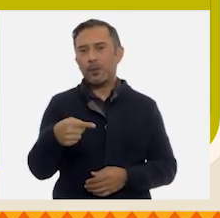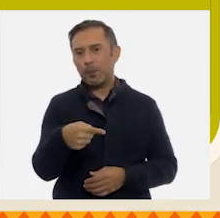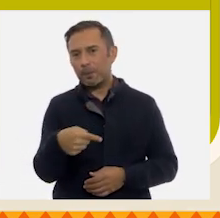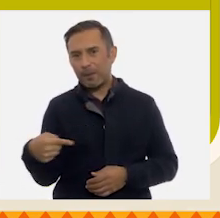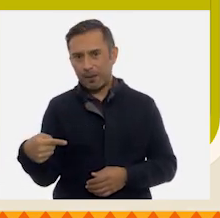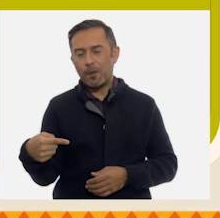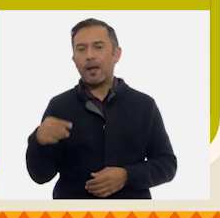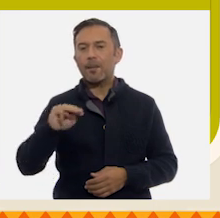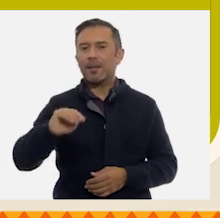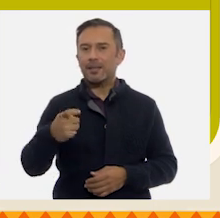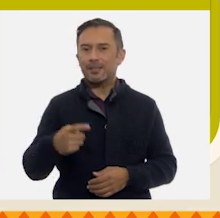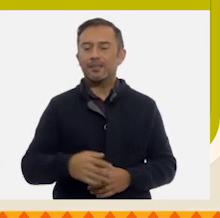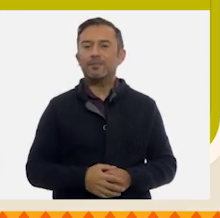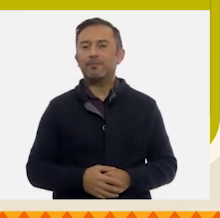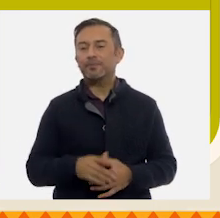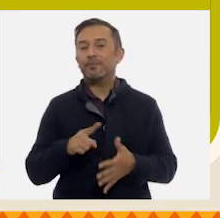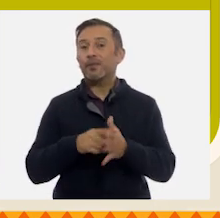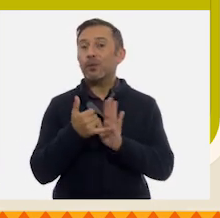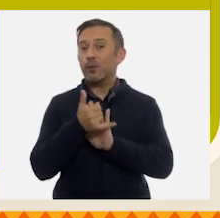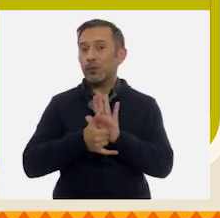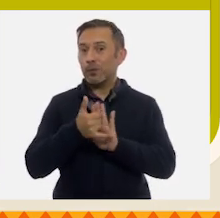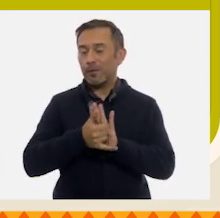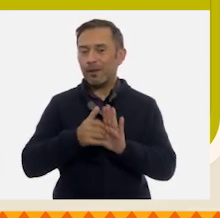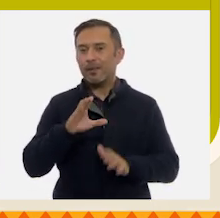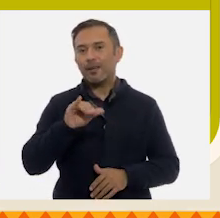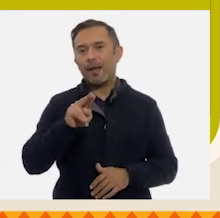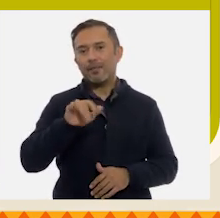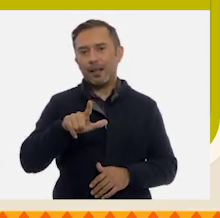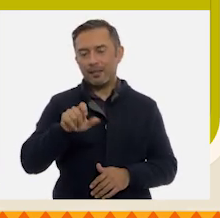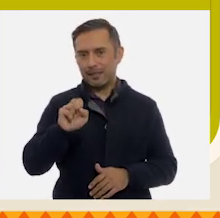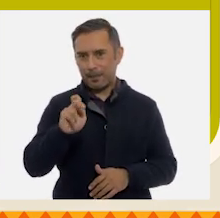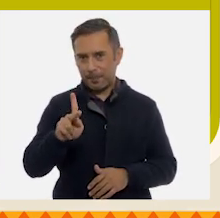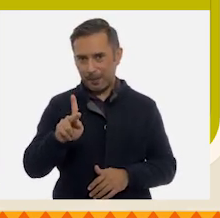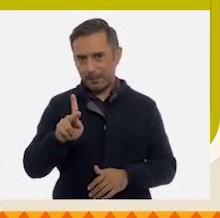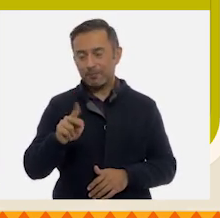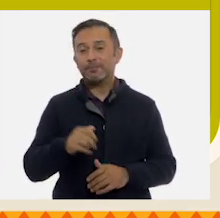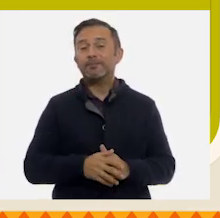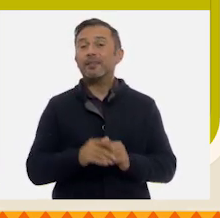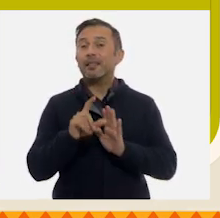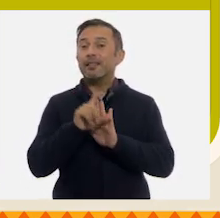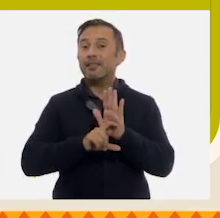@CEP_MX. YouTube Canal CEP. Instagram